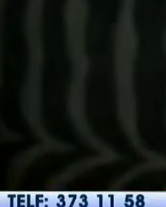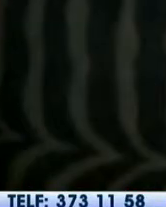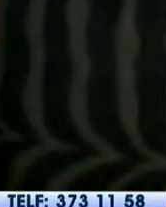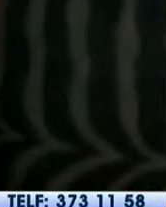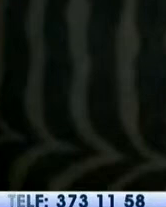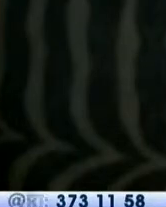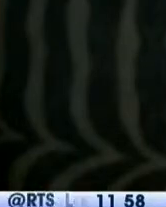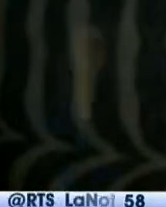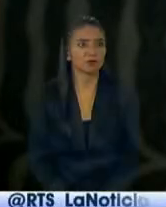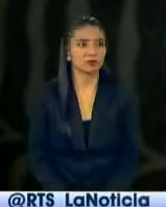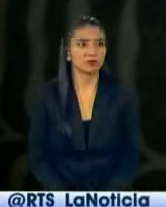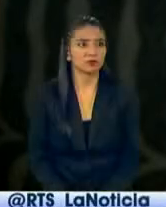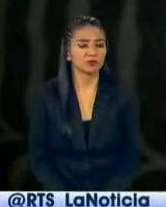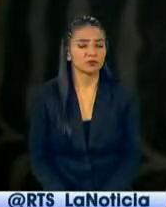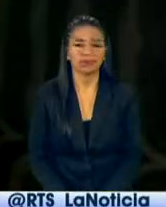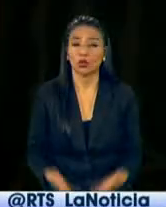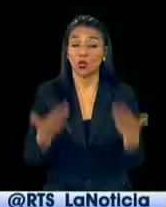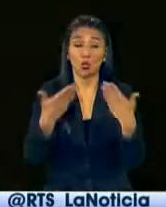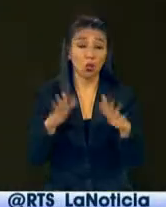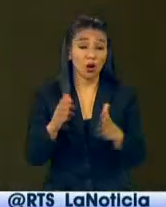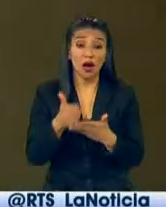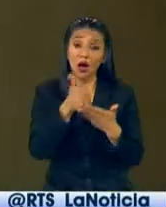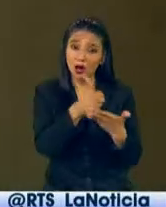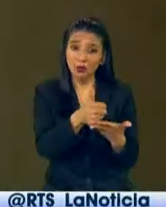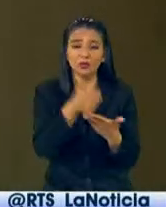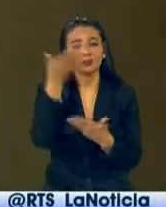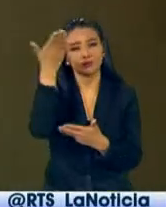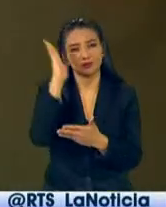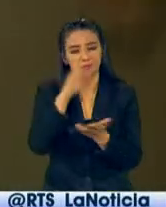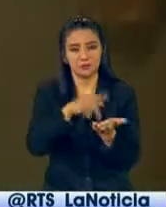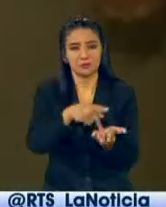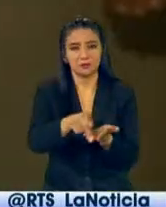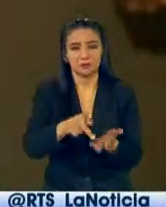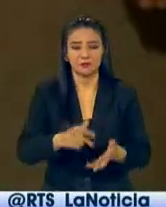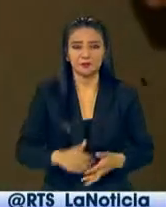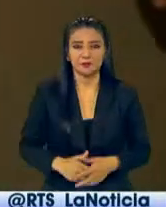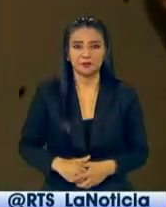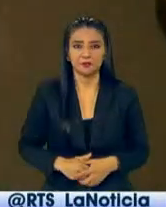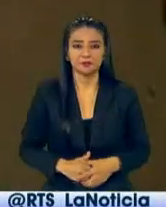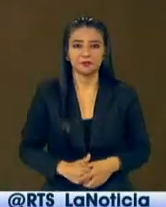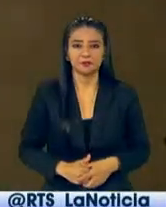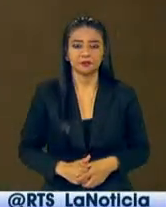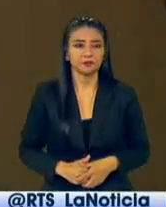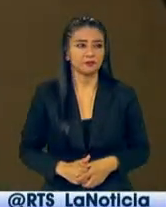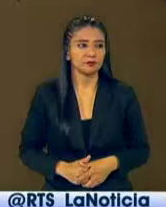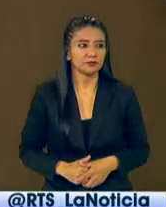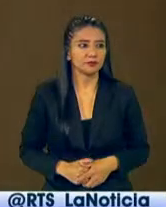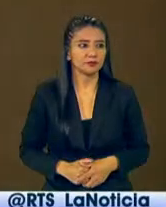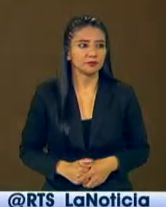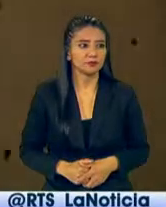Cualquier ayuda, pues Dios le pague. En Quito informó Alison Corral.